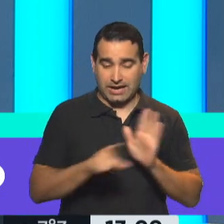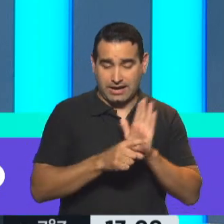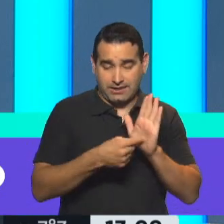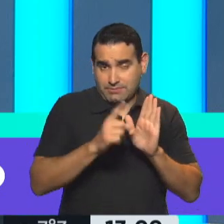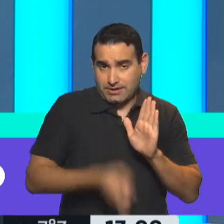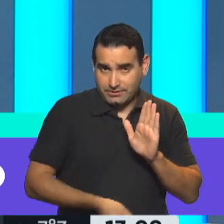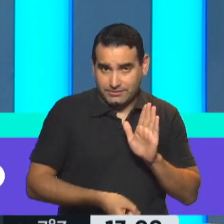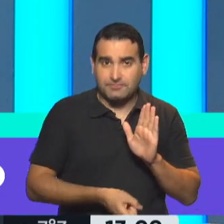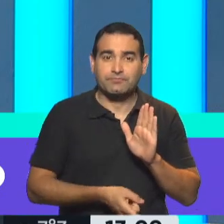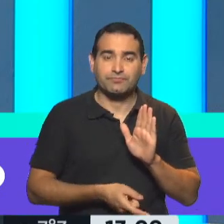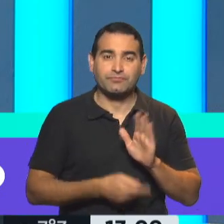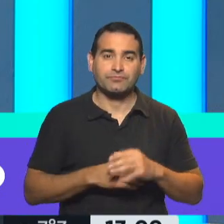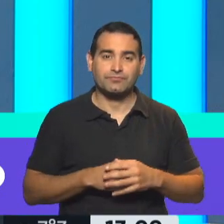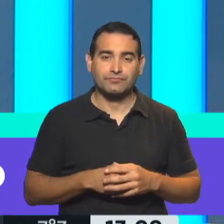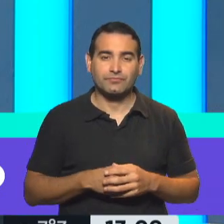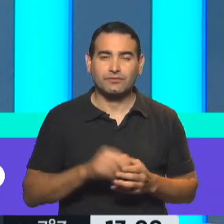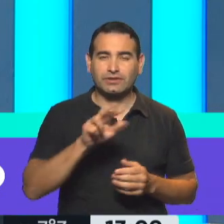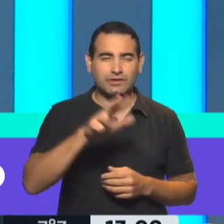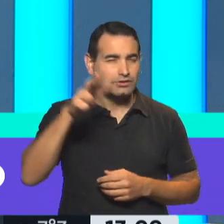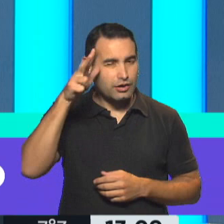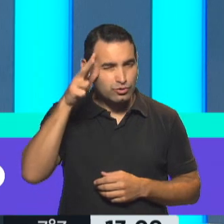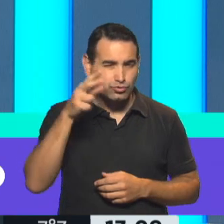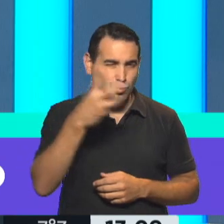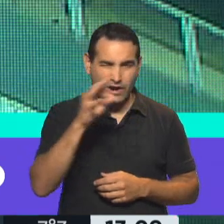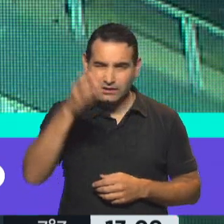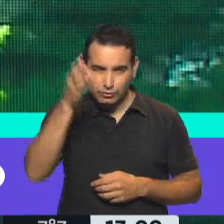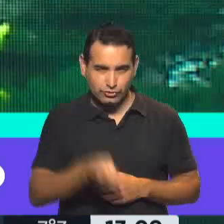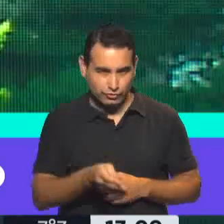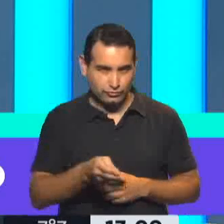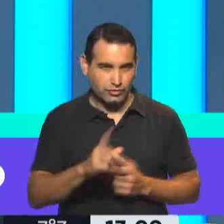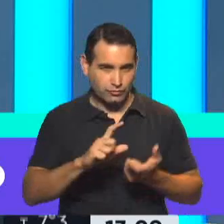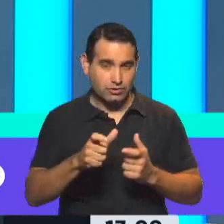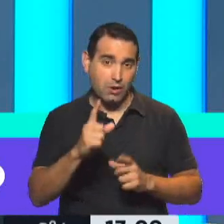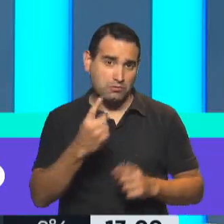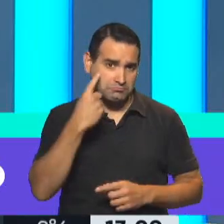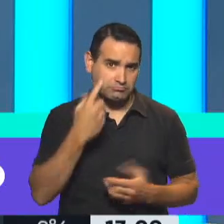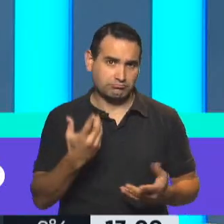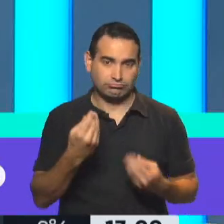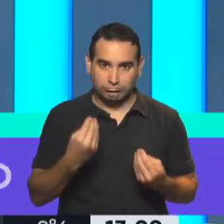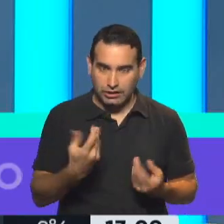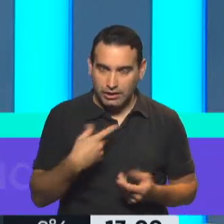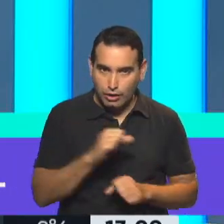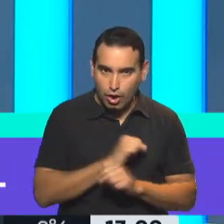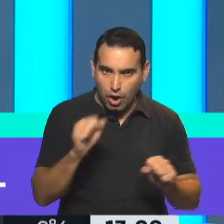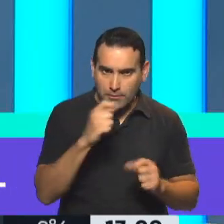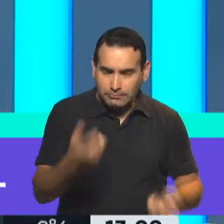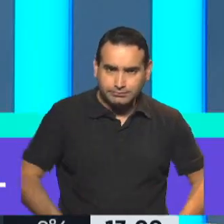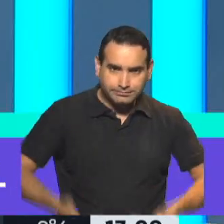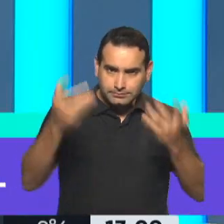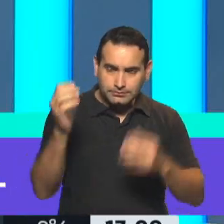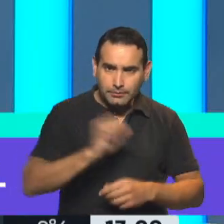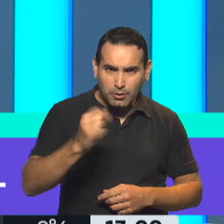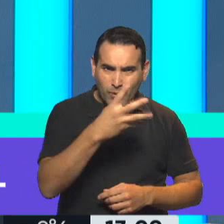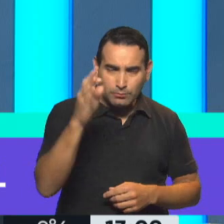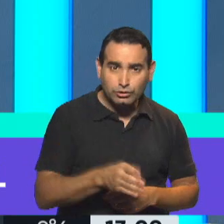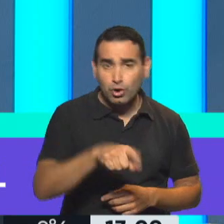este en este caso dio un 38 cerra el 40% unos dicen bueno y ahora de repente han aumentado salir el 40% y